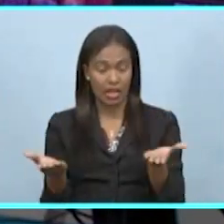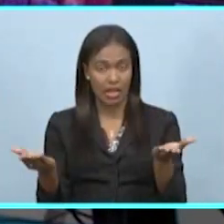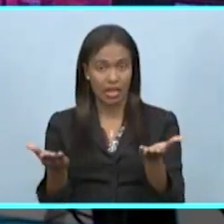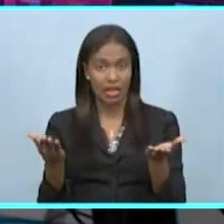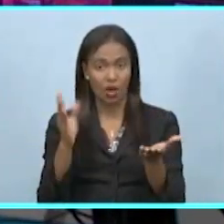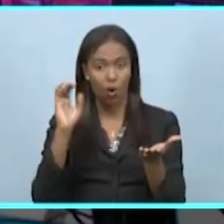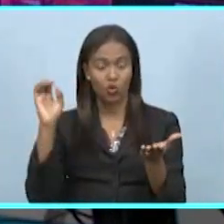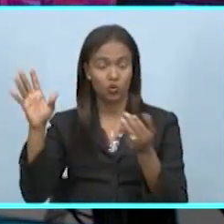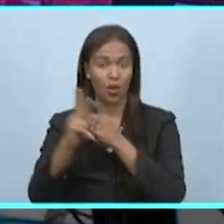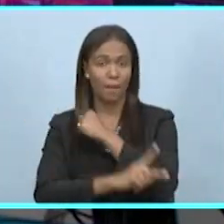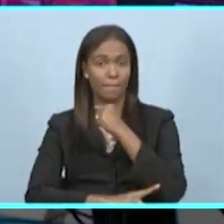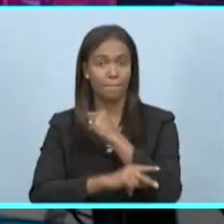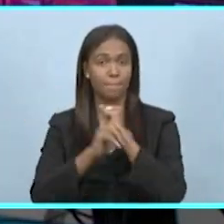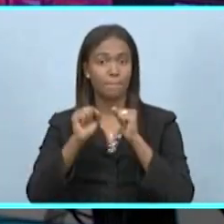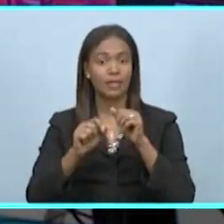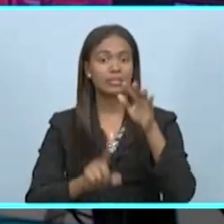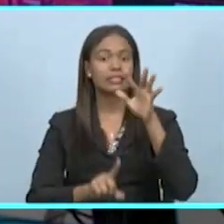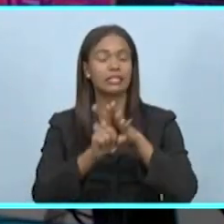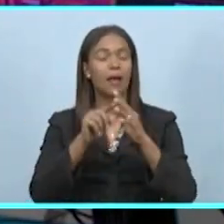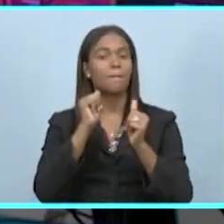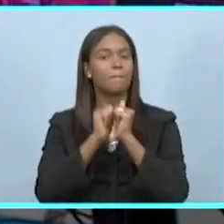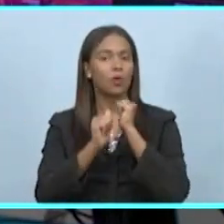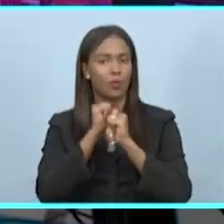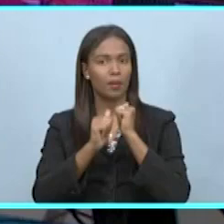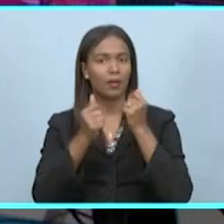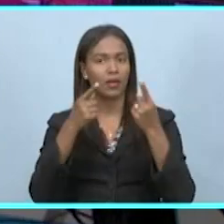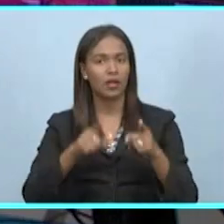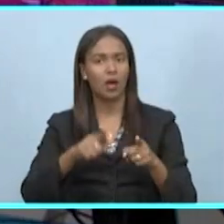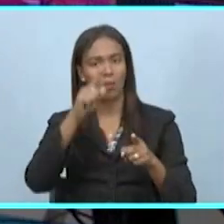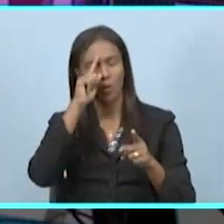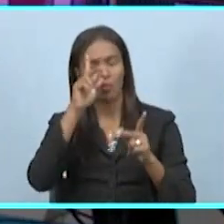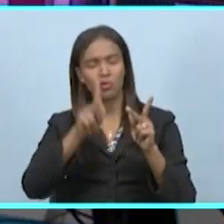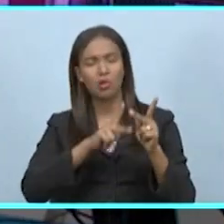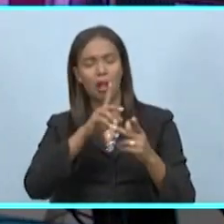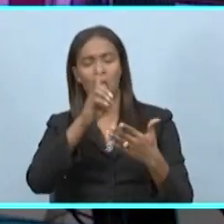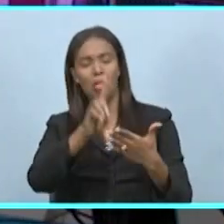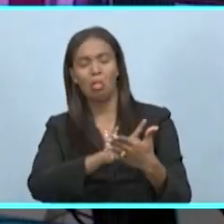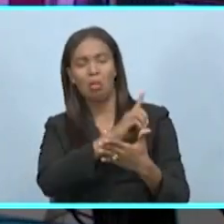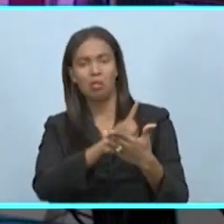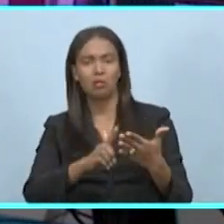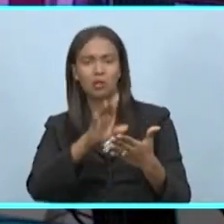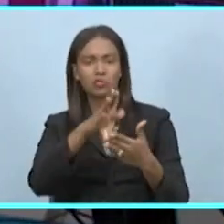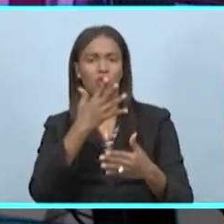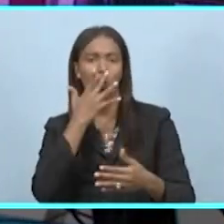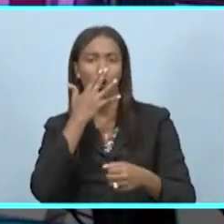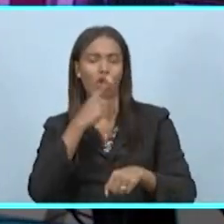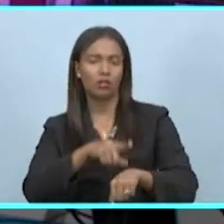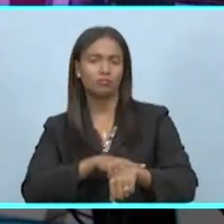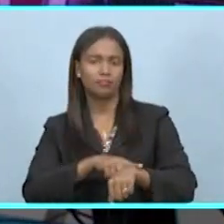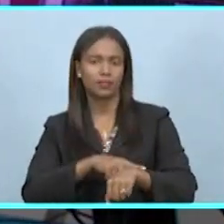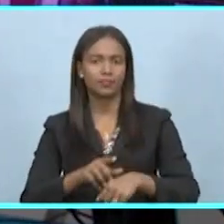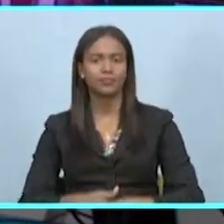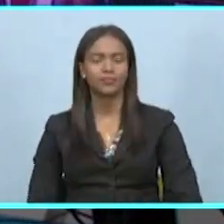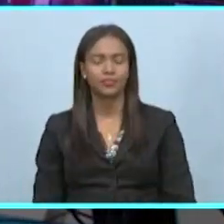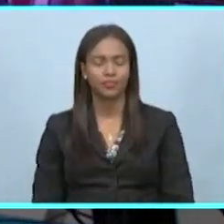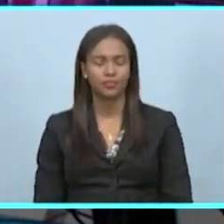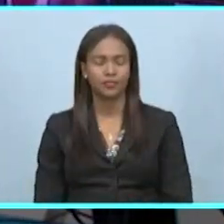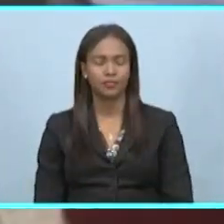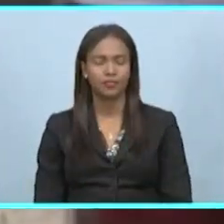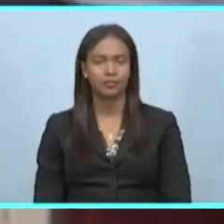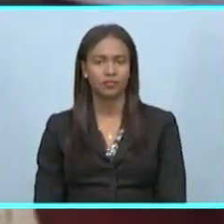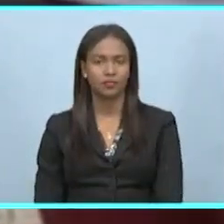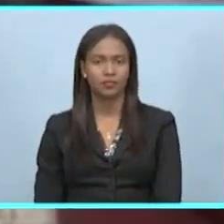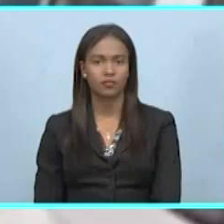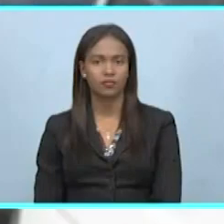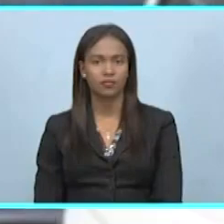que podrían enfrentar incidentes relacionados al racismo. Marcos Nibar nos tiene los detalles. Para